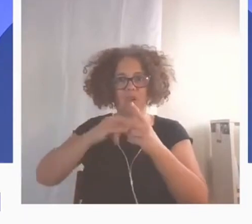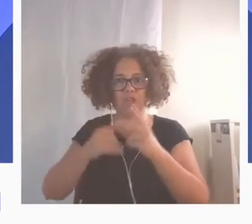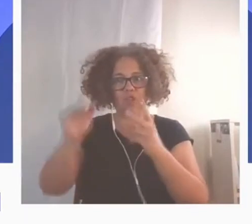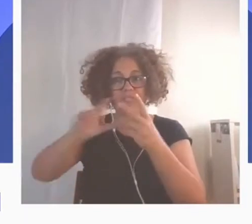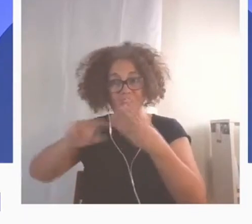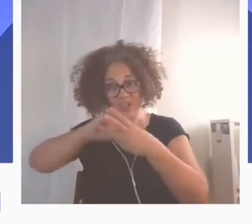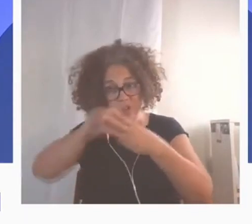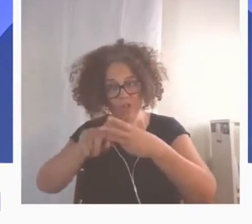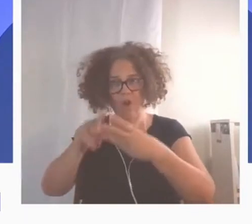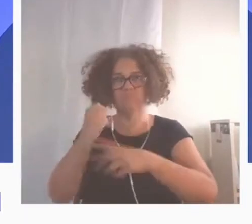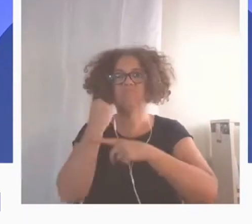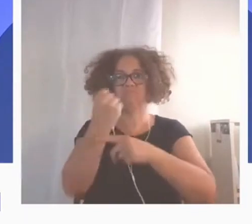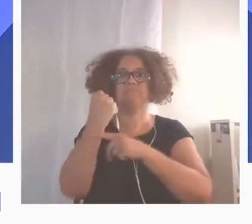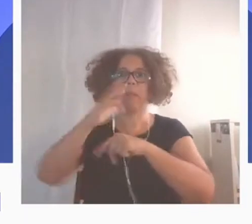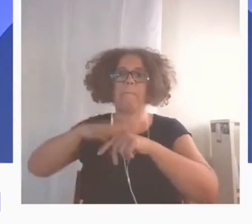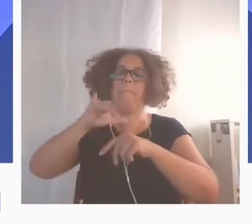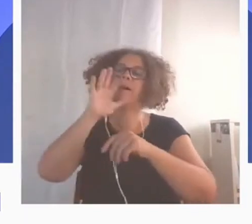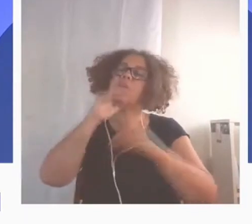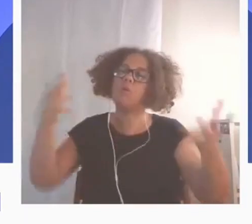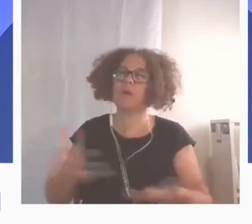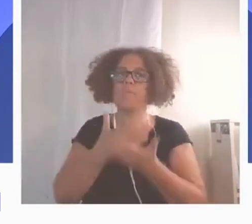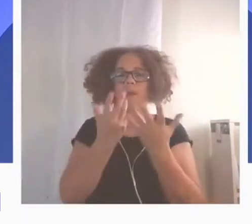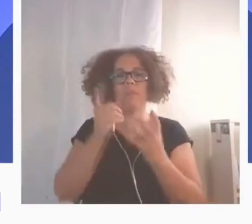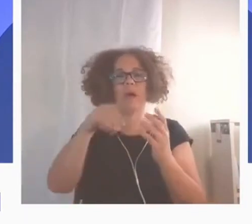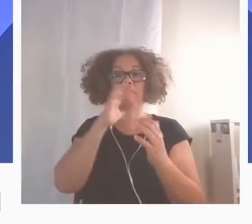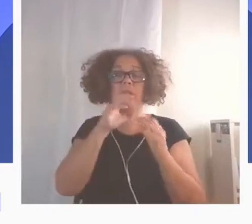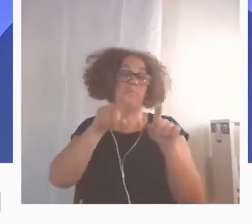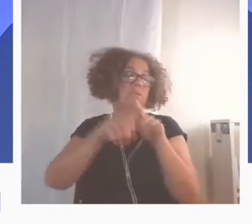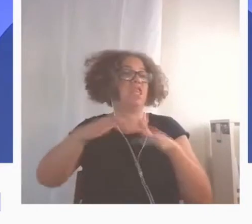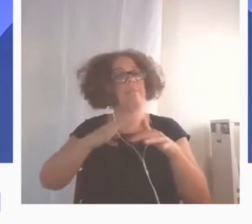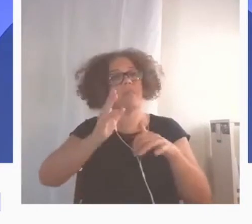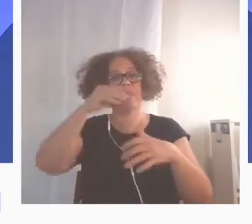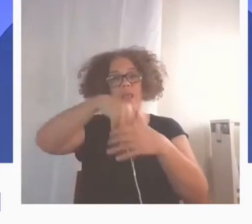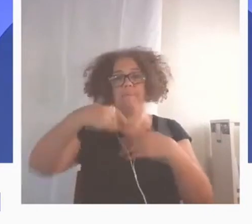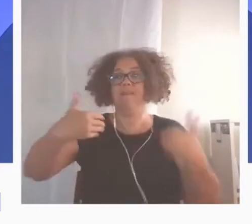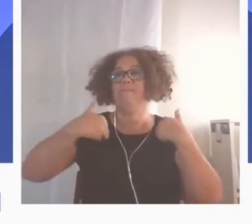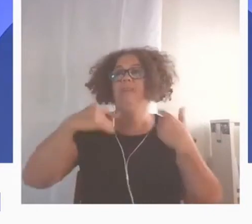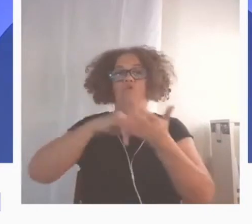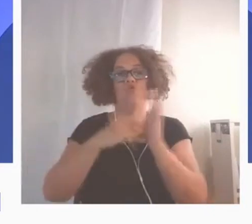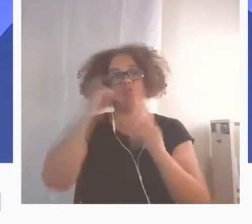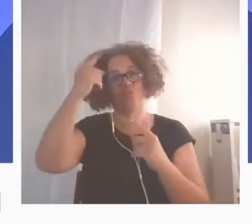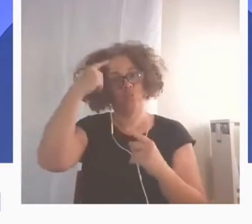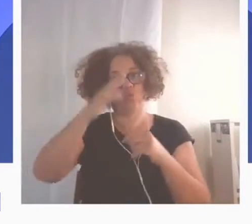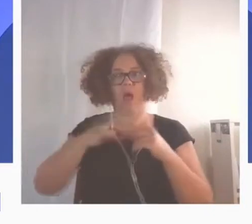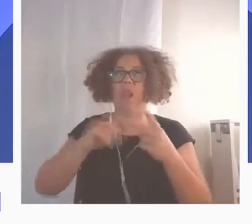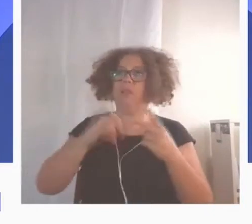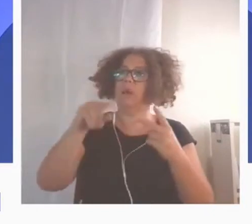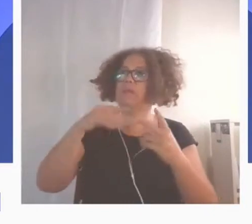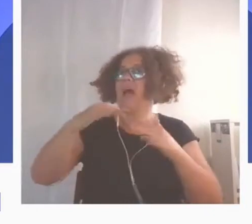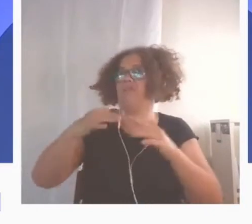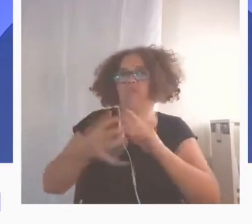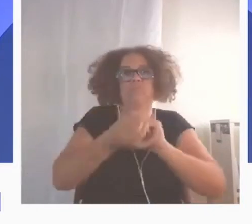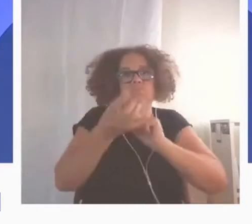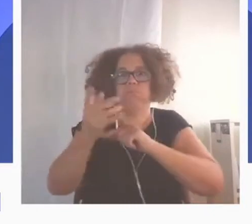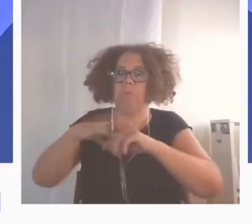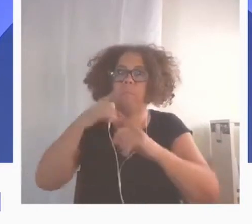un impulso sostenible que promuevan y dinamicen proyectos de carácter cultural, desarrollen acciones que